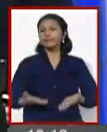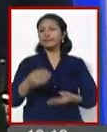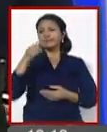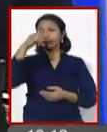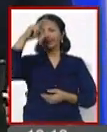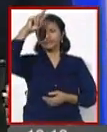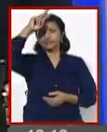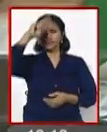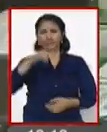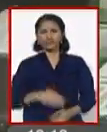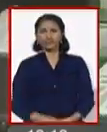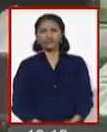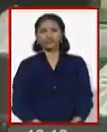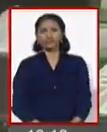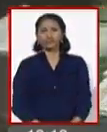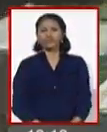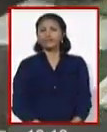de Perú.